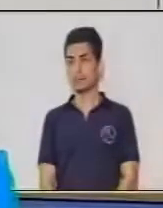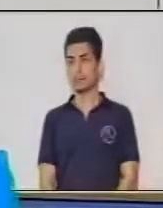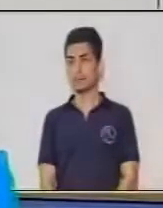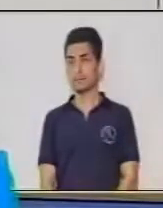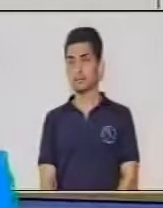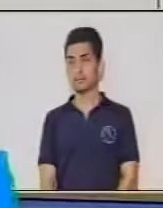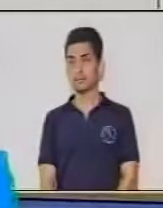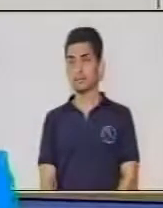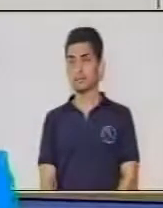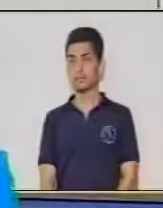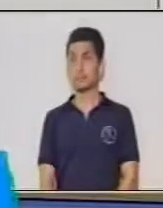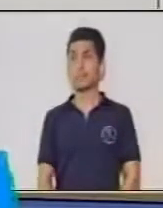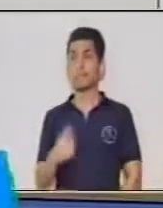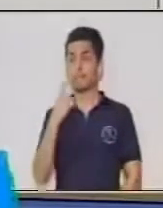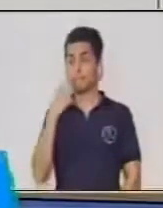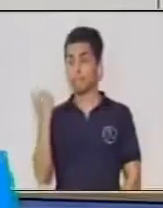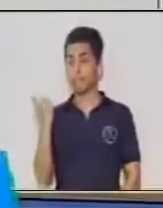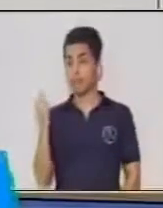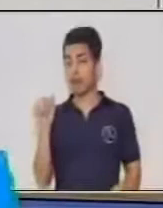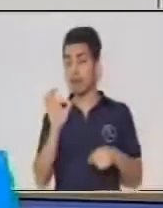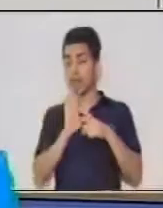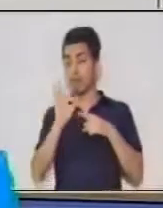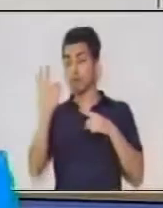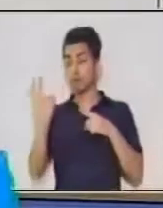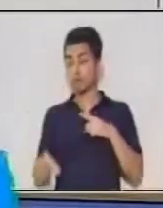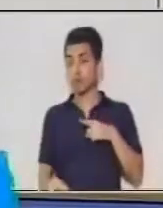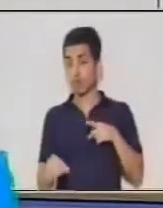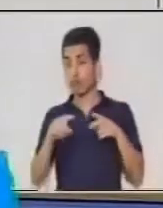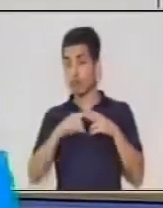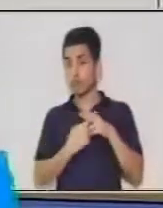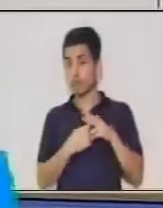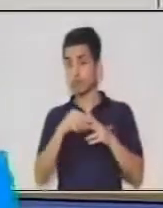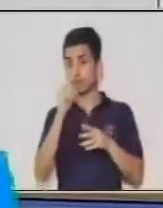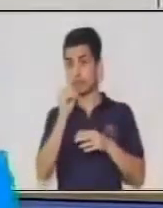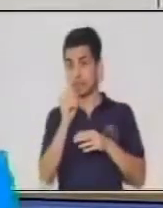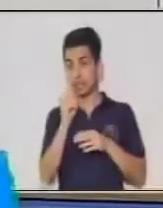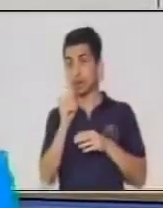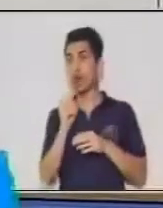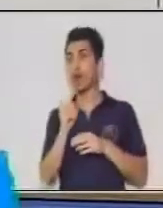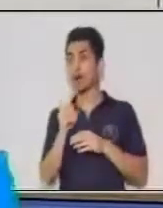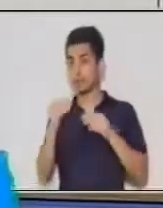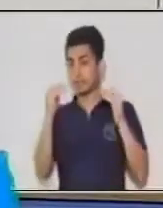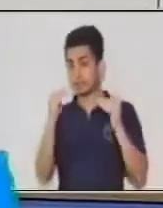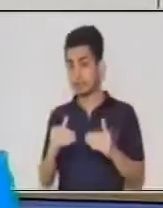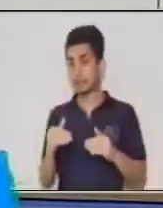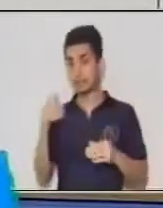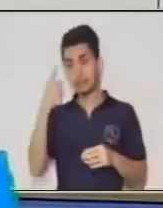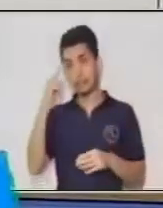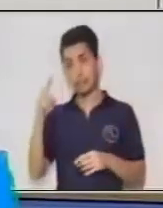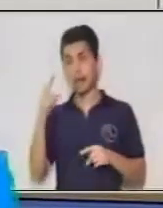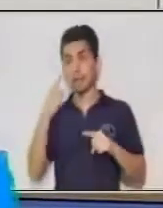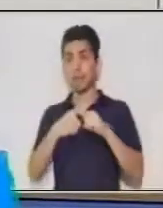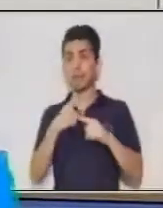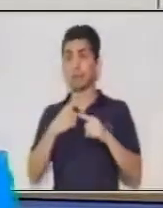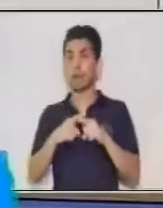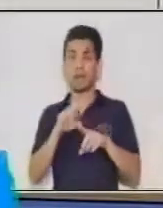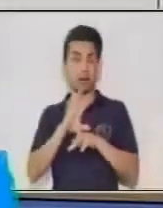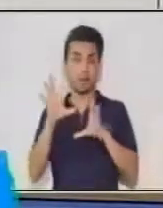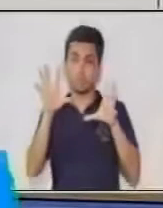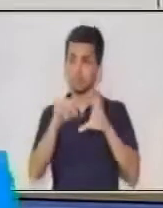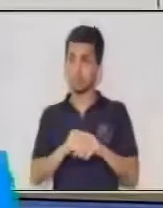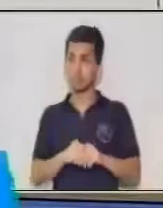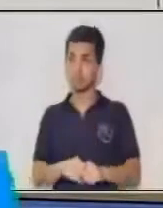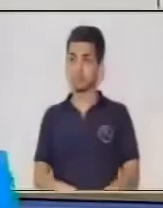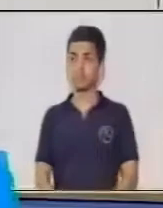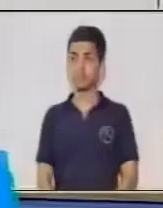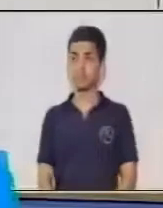cuando la función vale 0, esto pasa a multiplicar y se anula. Entonces vamos